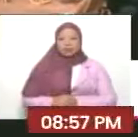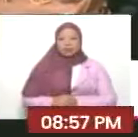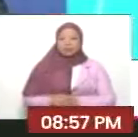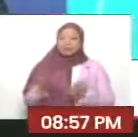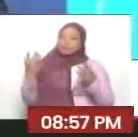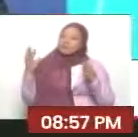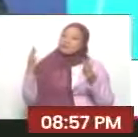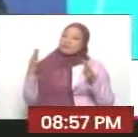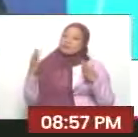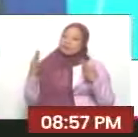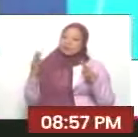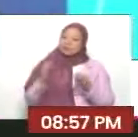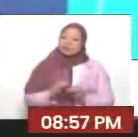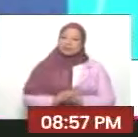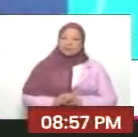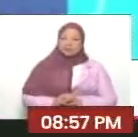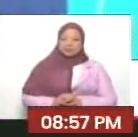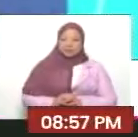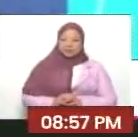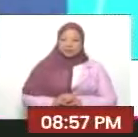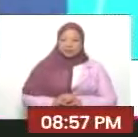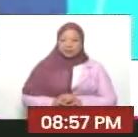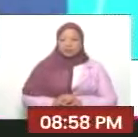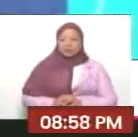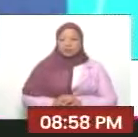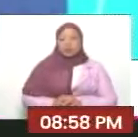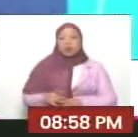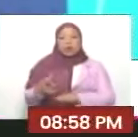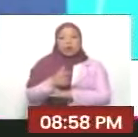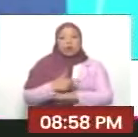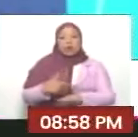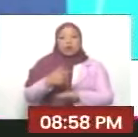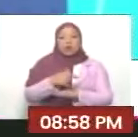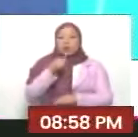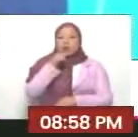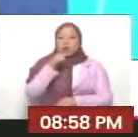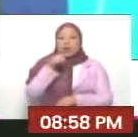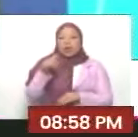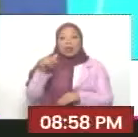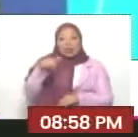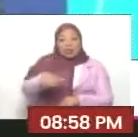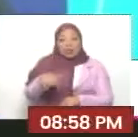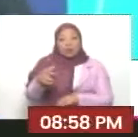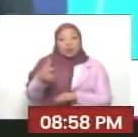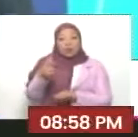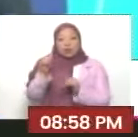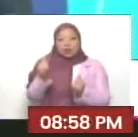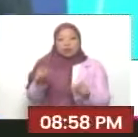Entonces, aquí tenemos al gobernador Héctor Rodríguez.